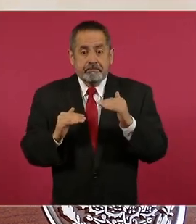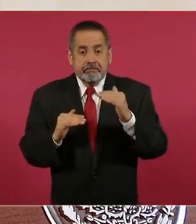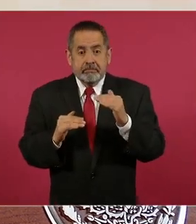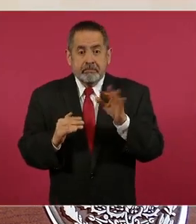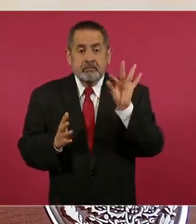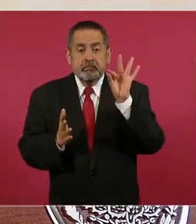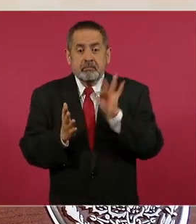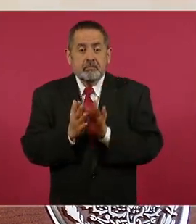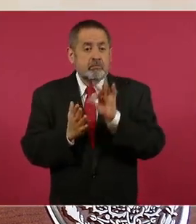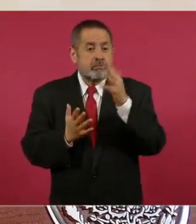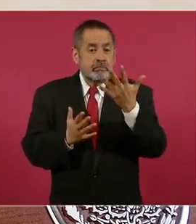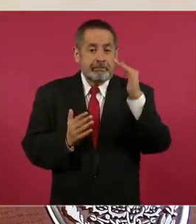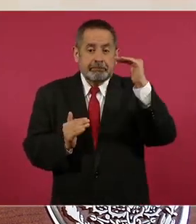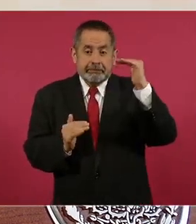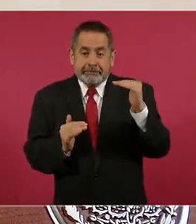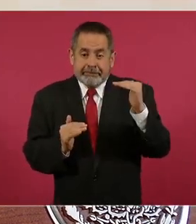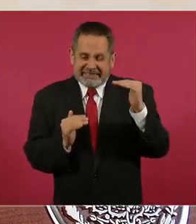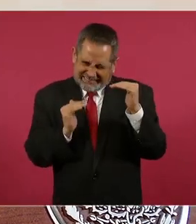en el PREP.